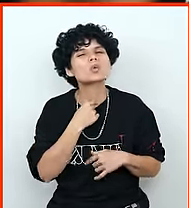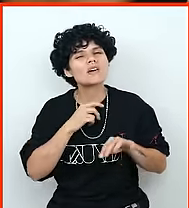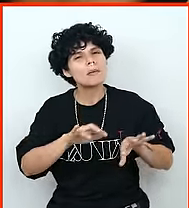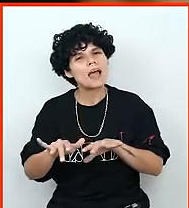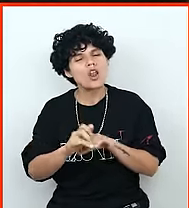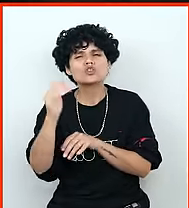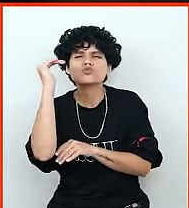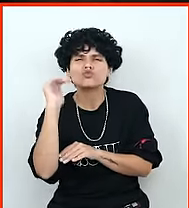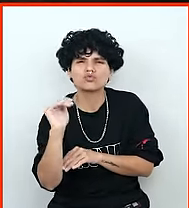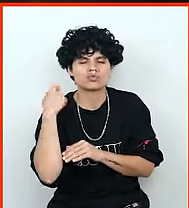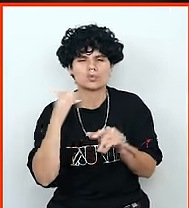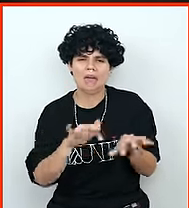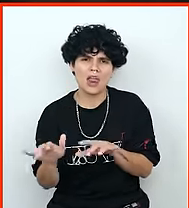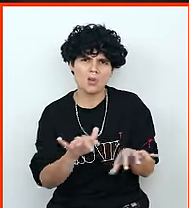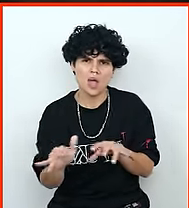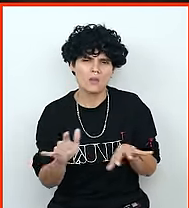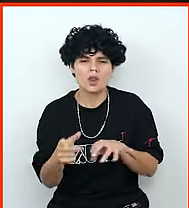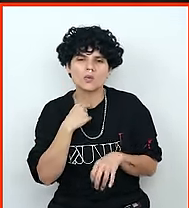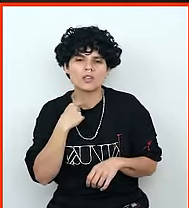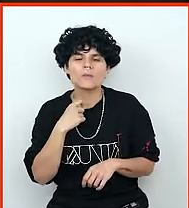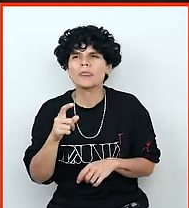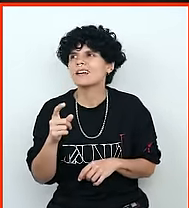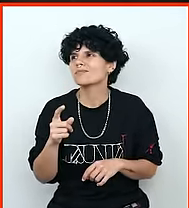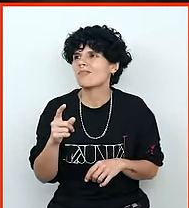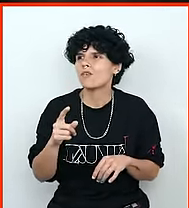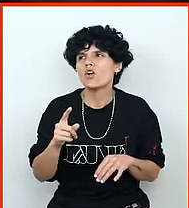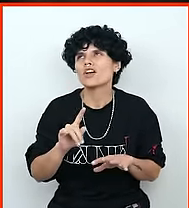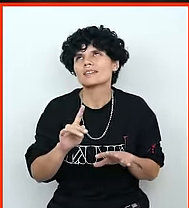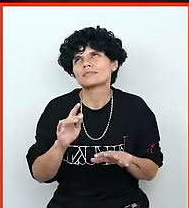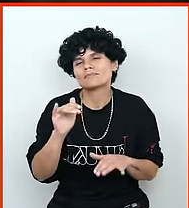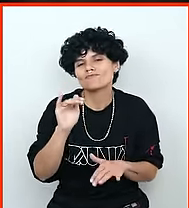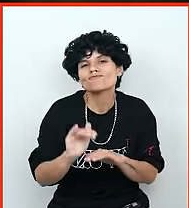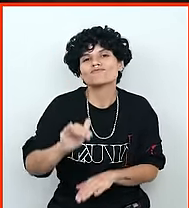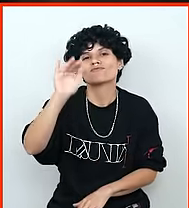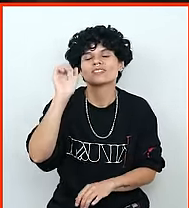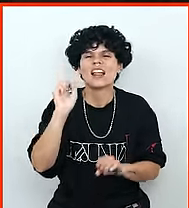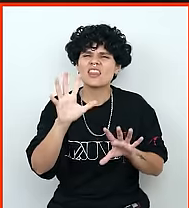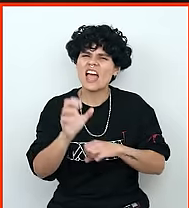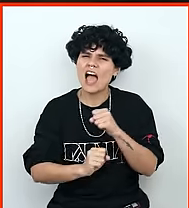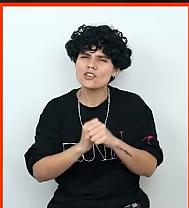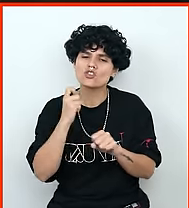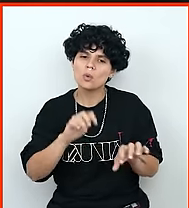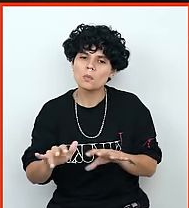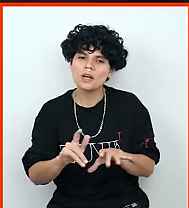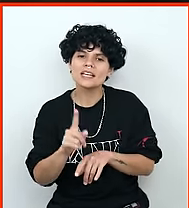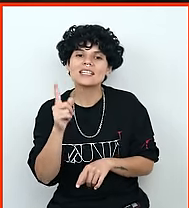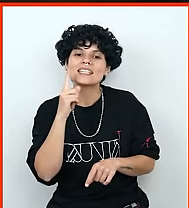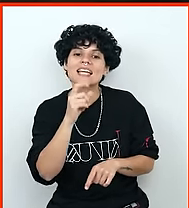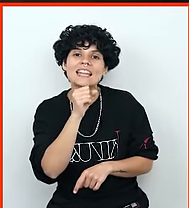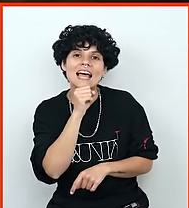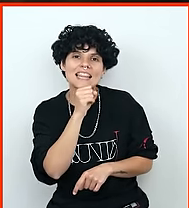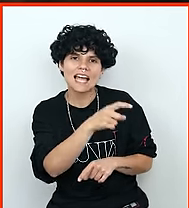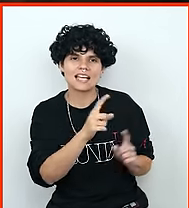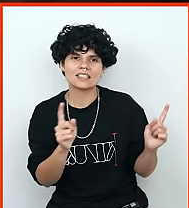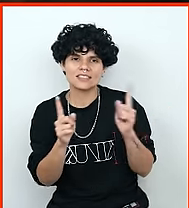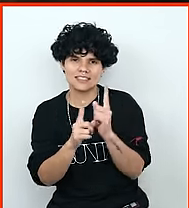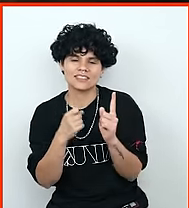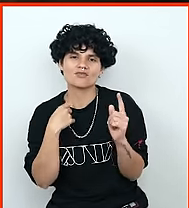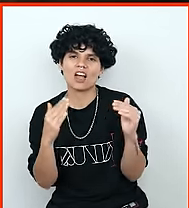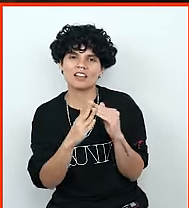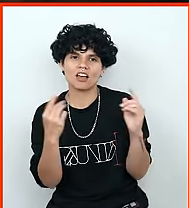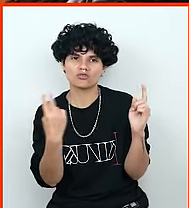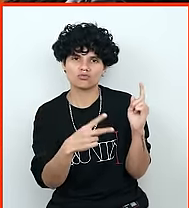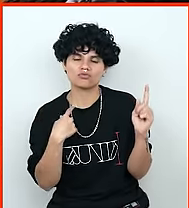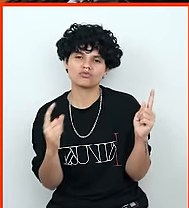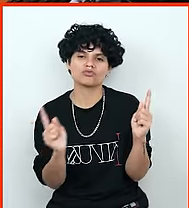que de haber tenido como unos... O sea, fue antes de eso, de haber tenido unos 10 años, 9 años. Me acuerdo que yo había escrito una letra y le cuento a mi tata, escribió una